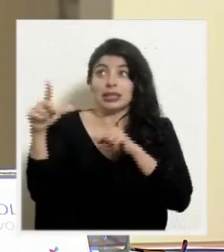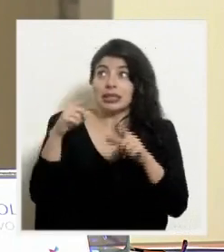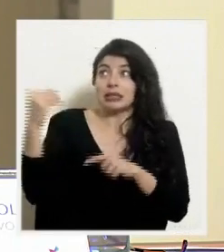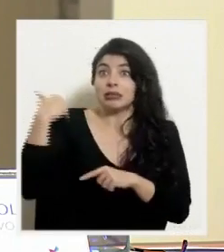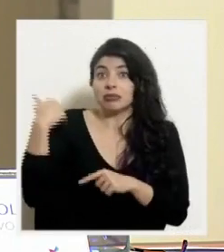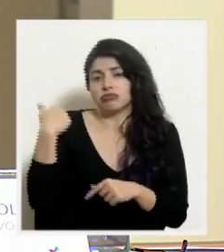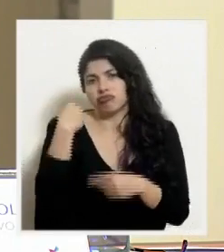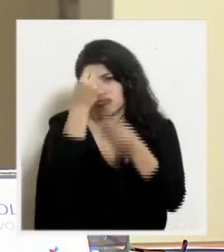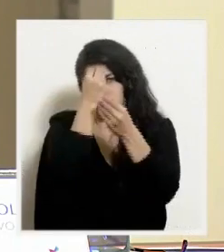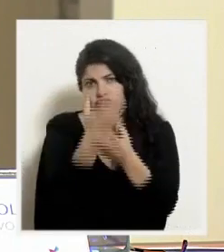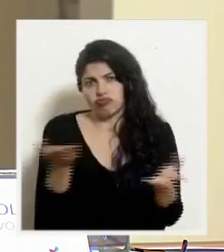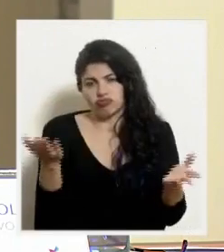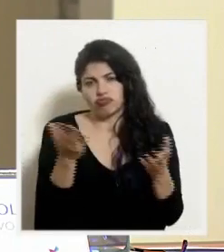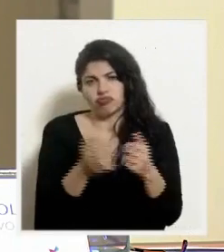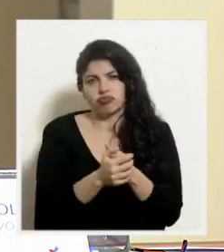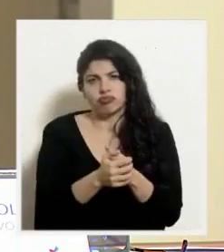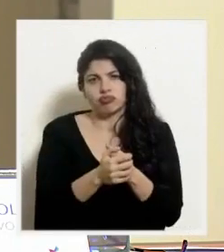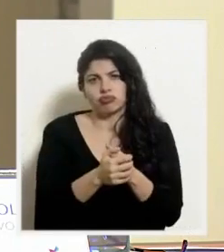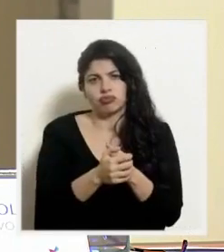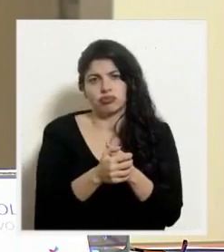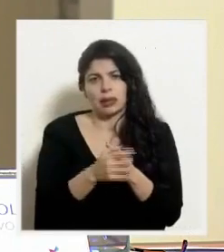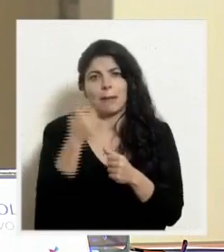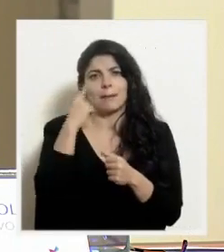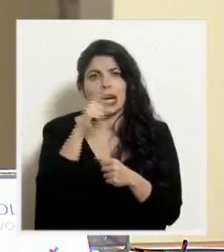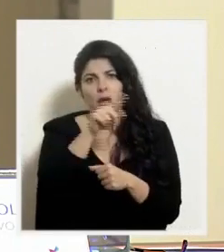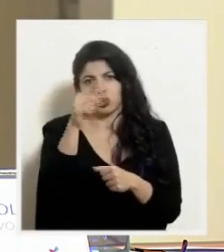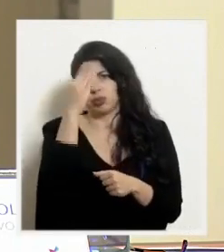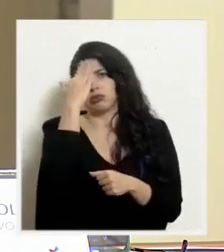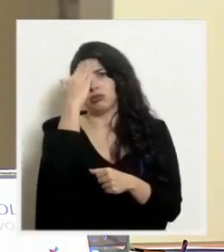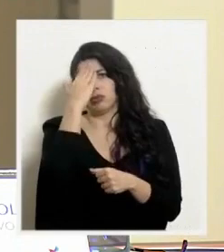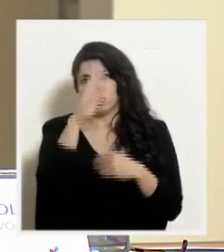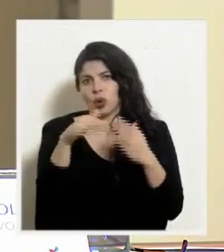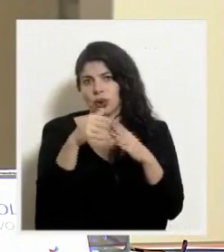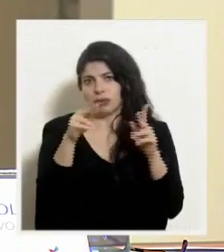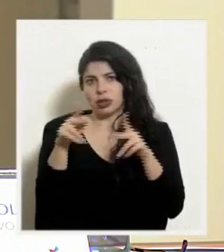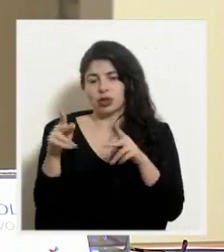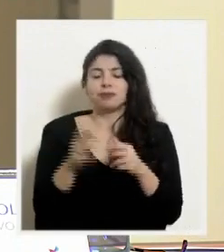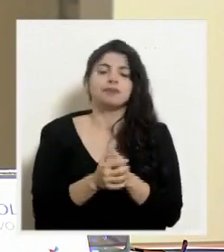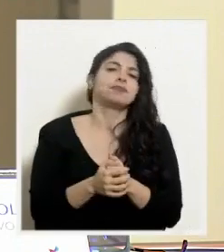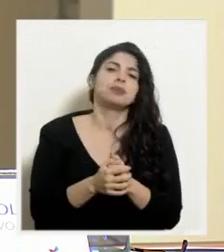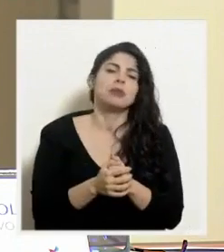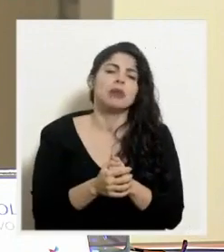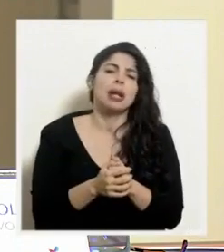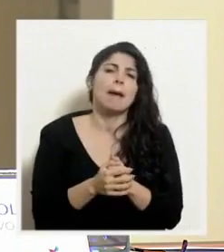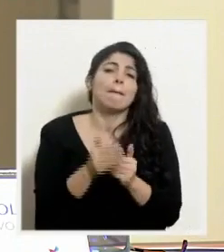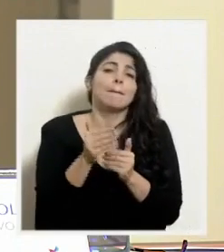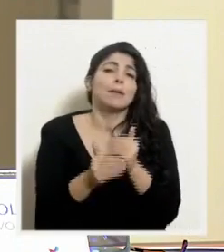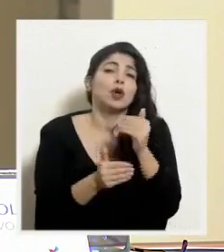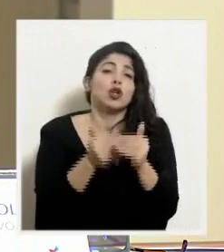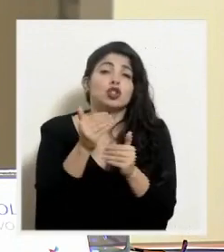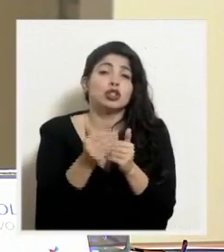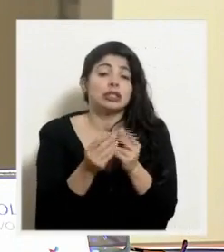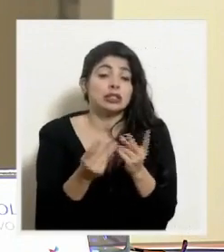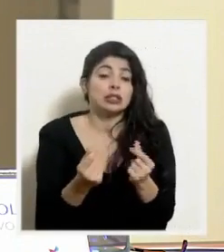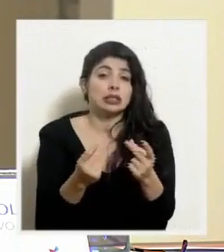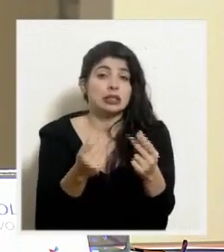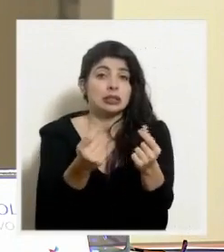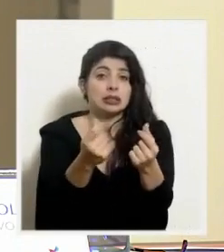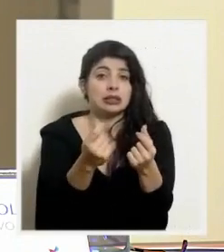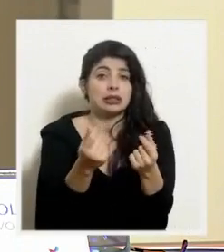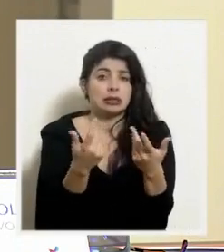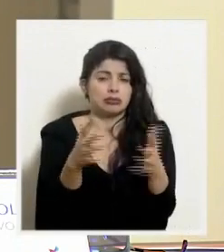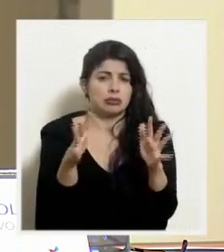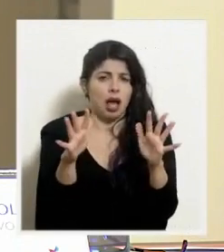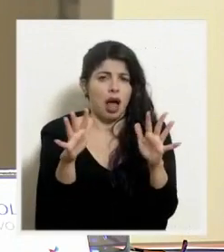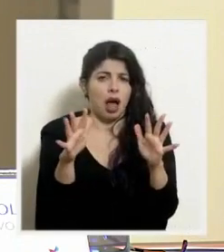pues lo informaremos para conocimiento de toda la población. El proceso de aceleración, nosotros